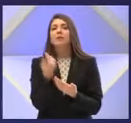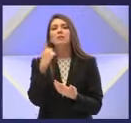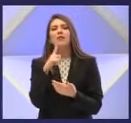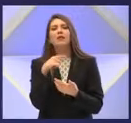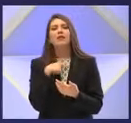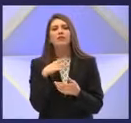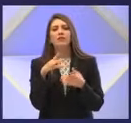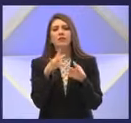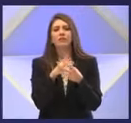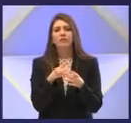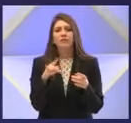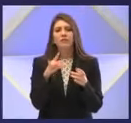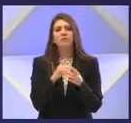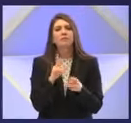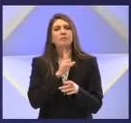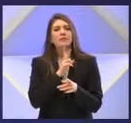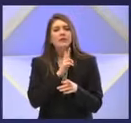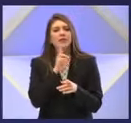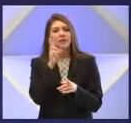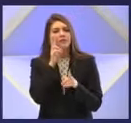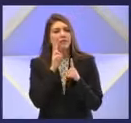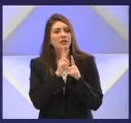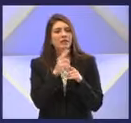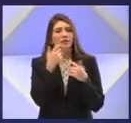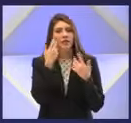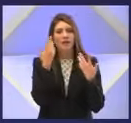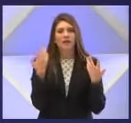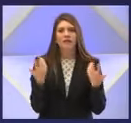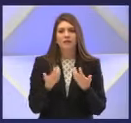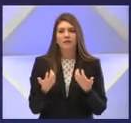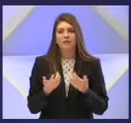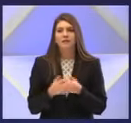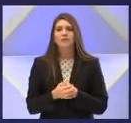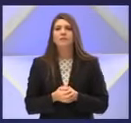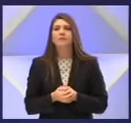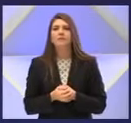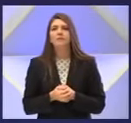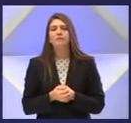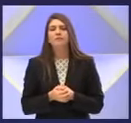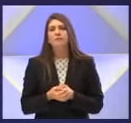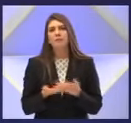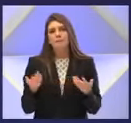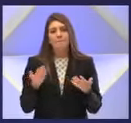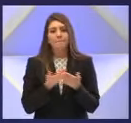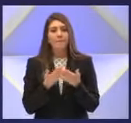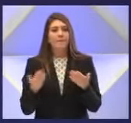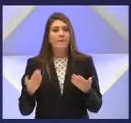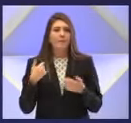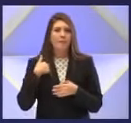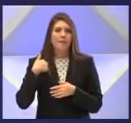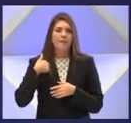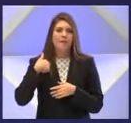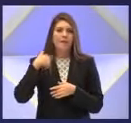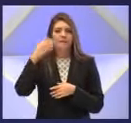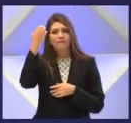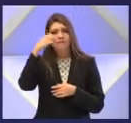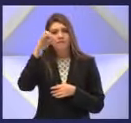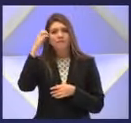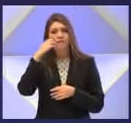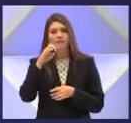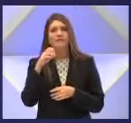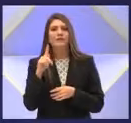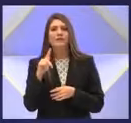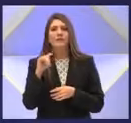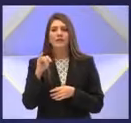una visión ahora como especialista en tics